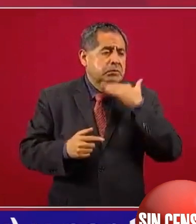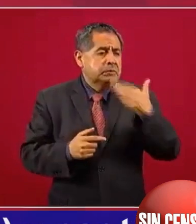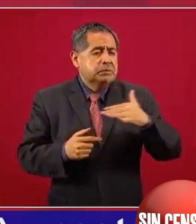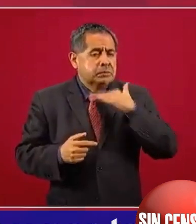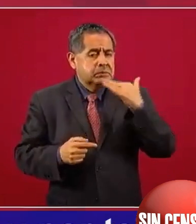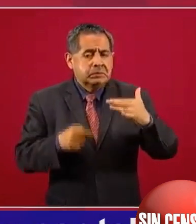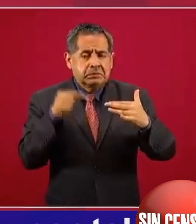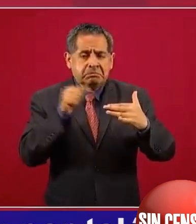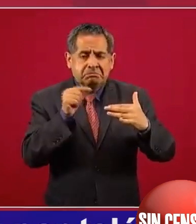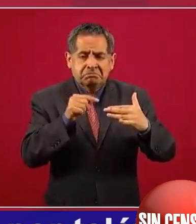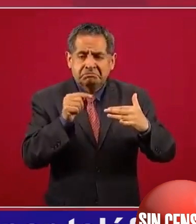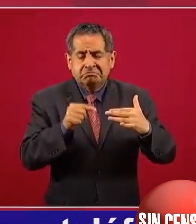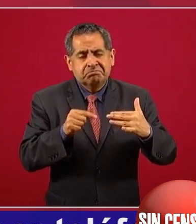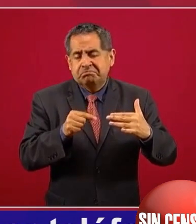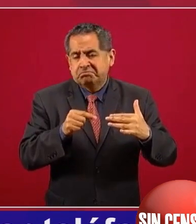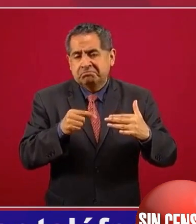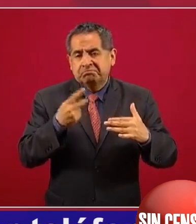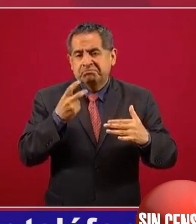fue lo que